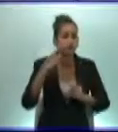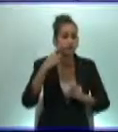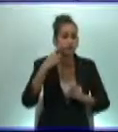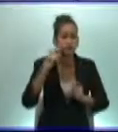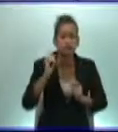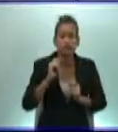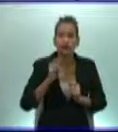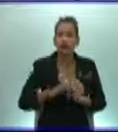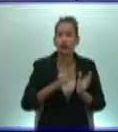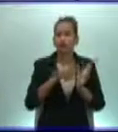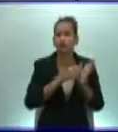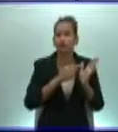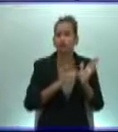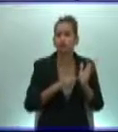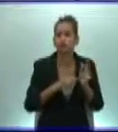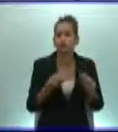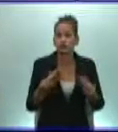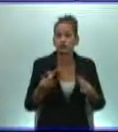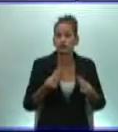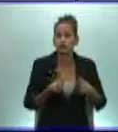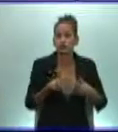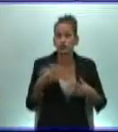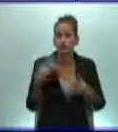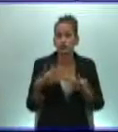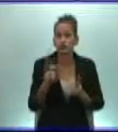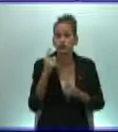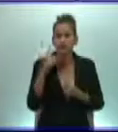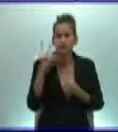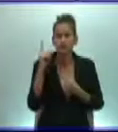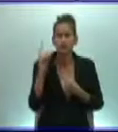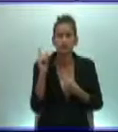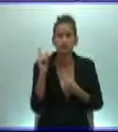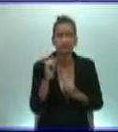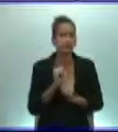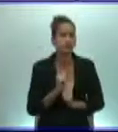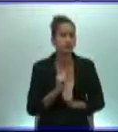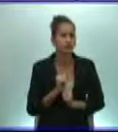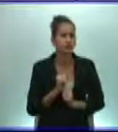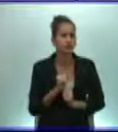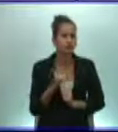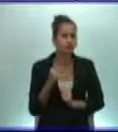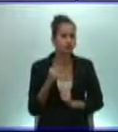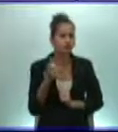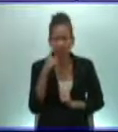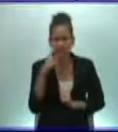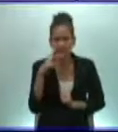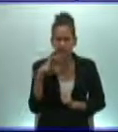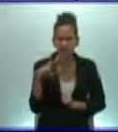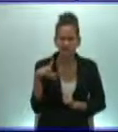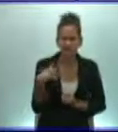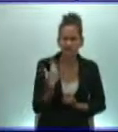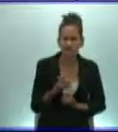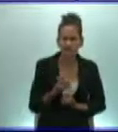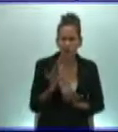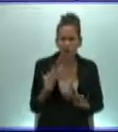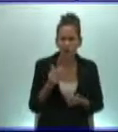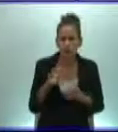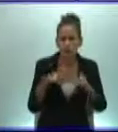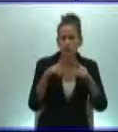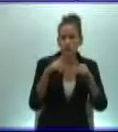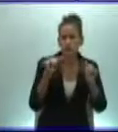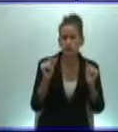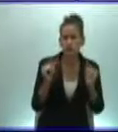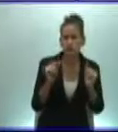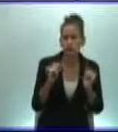ejercicio. Entonces vamos rápidamente a encontrar ¿cuáles son los triángulos que